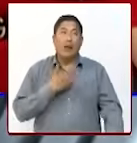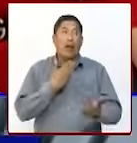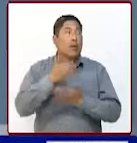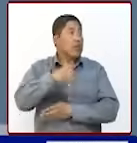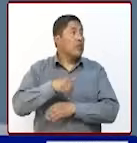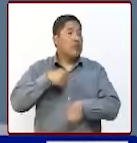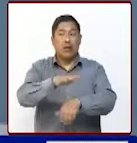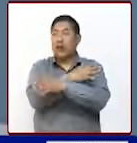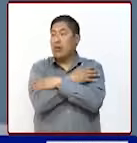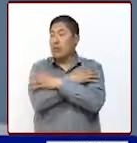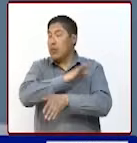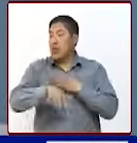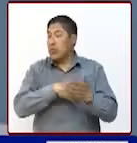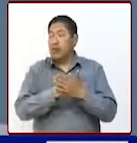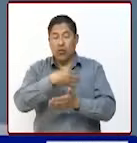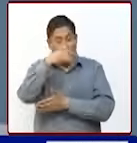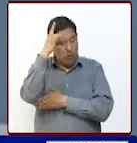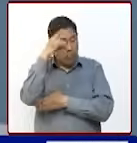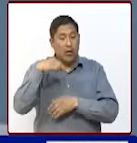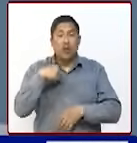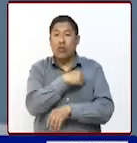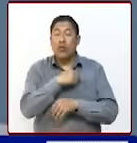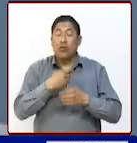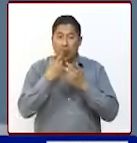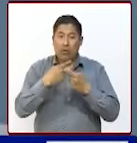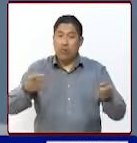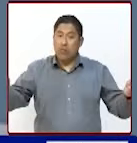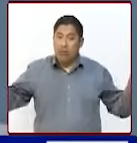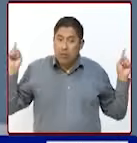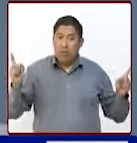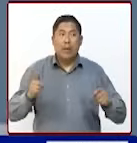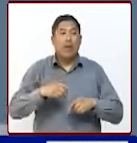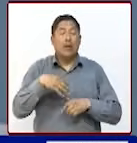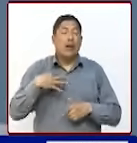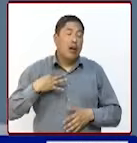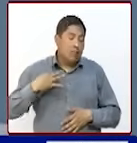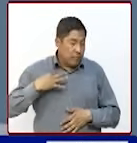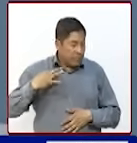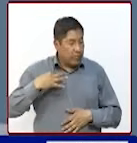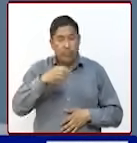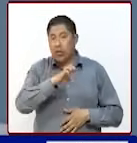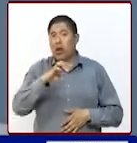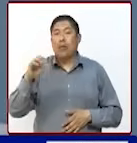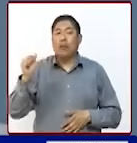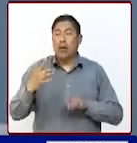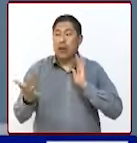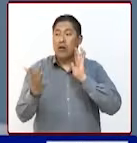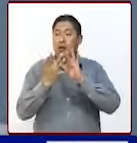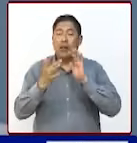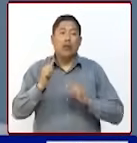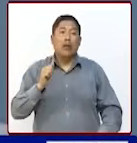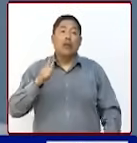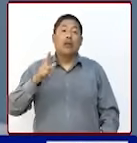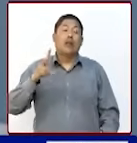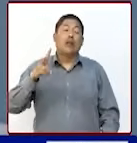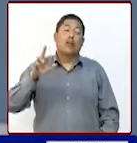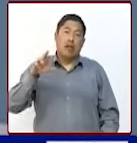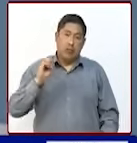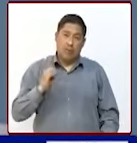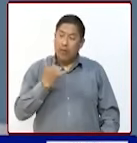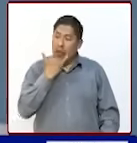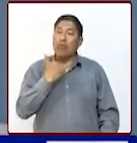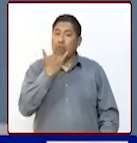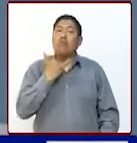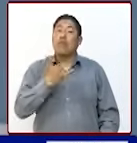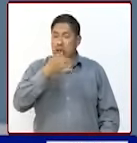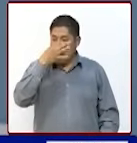Buenas noches, saludamos a todo el país y nos vamos directamente hasta el trópico cochabambino, porque queremos contactarnos con Álvaro Colque, que pasa a